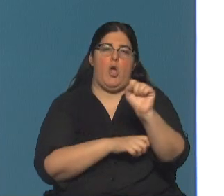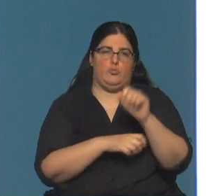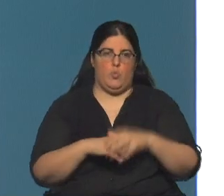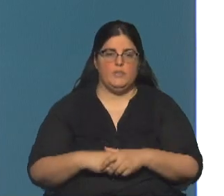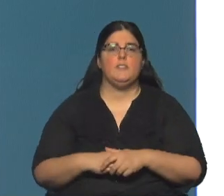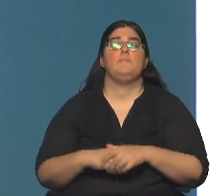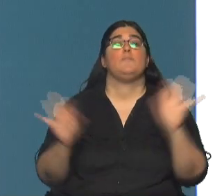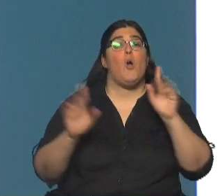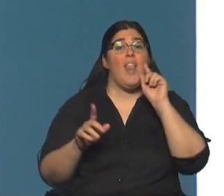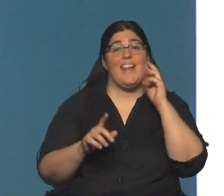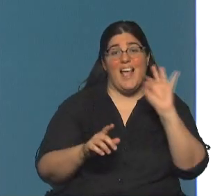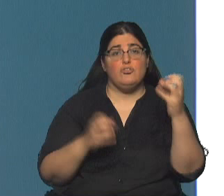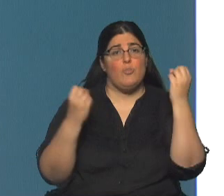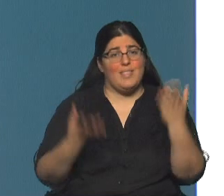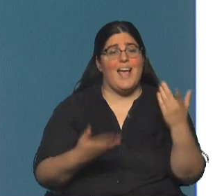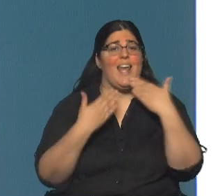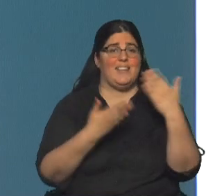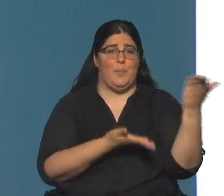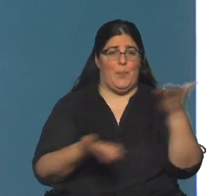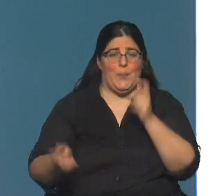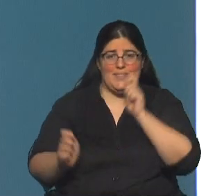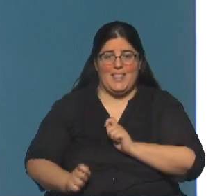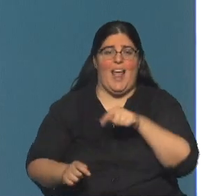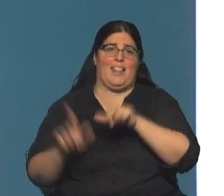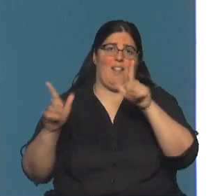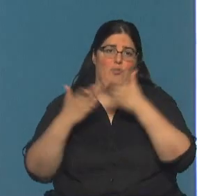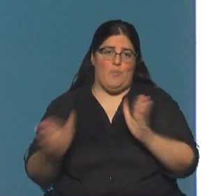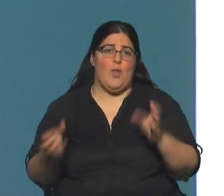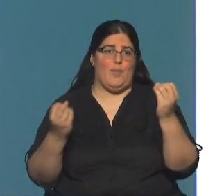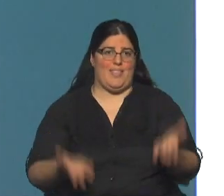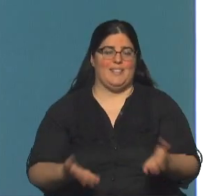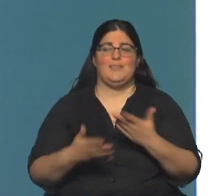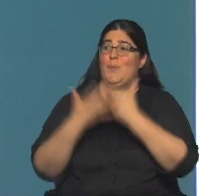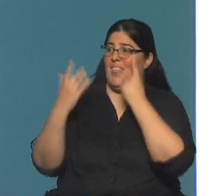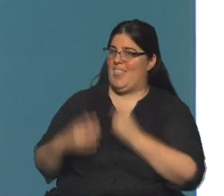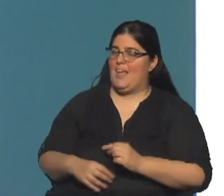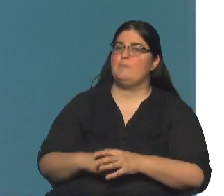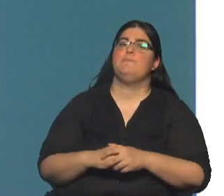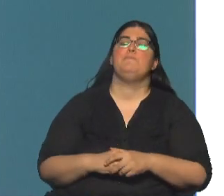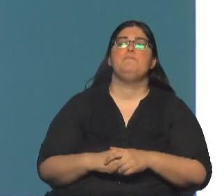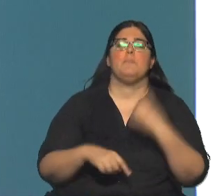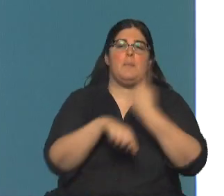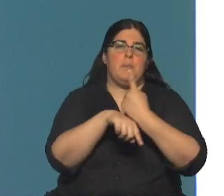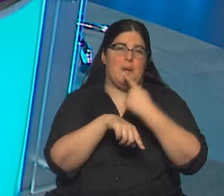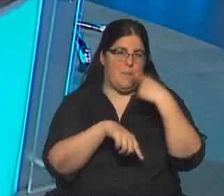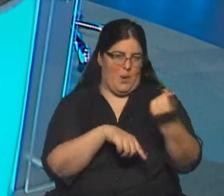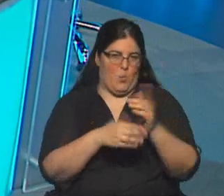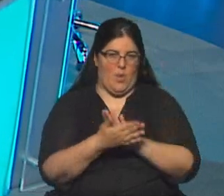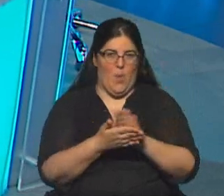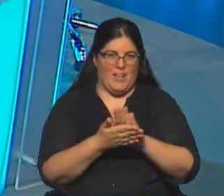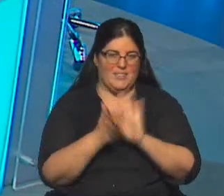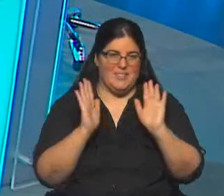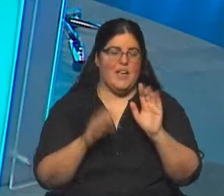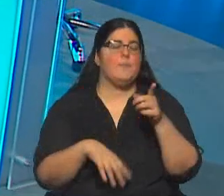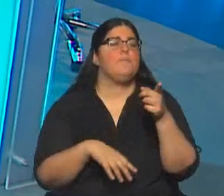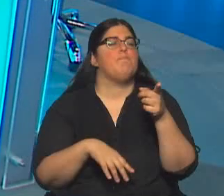Hola Ignacio, ¿cómo te va? Gracias por visitarnos en la televisión pública. ¿Cómo estás? ¿Qué tal? Buenos días. Bueno, a ver, por ahí primera pregunta básica. ¿Cuál es el